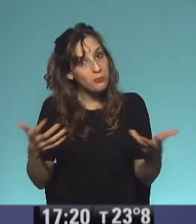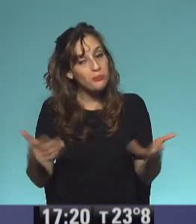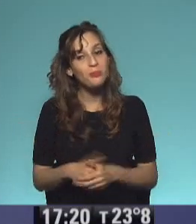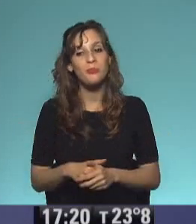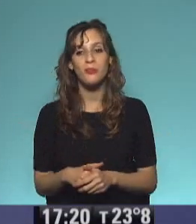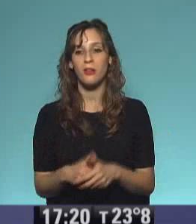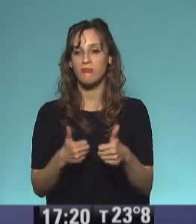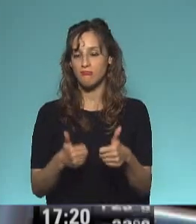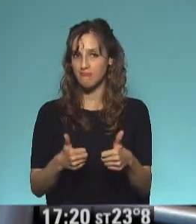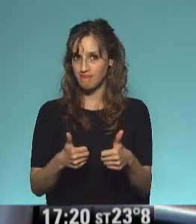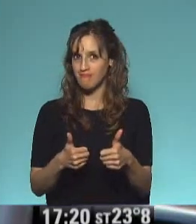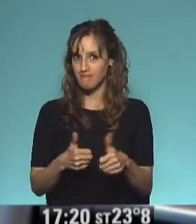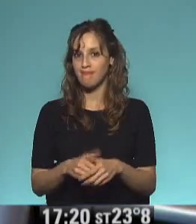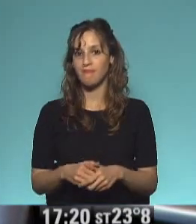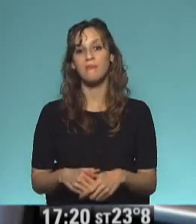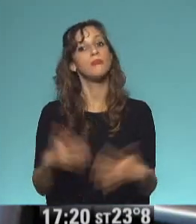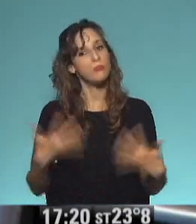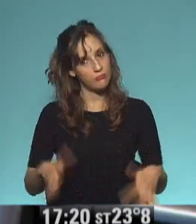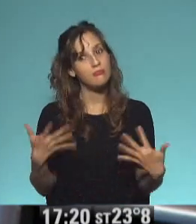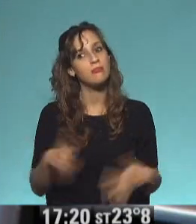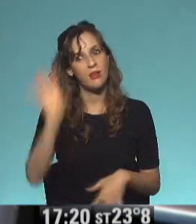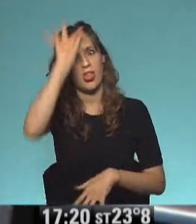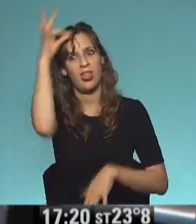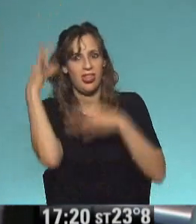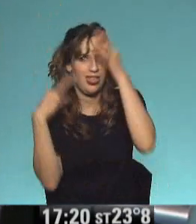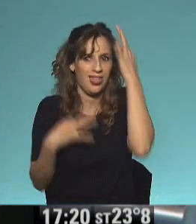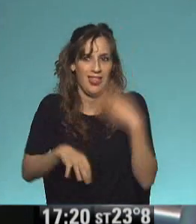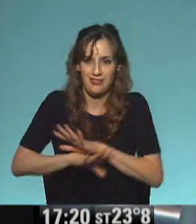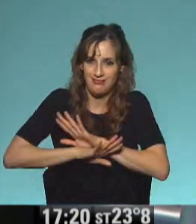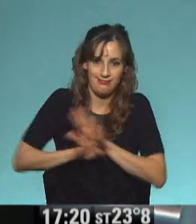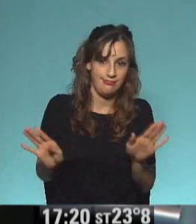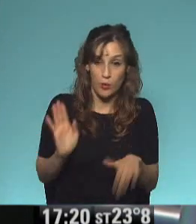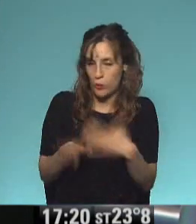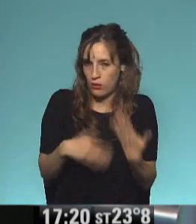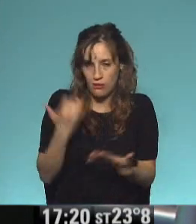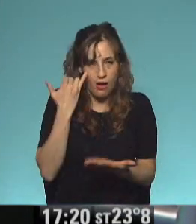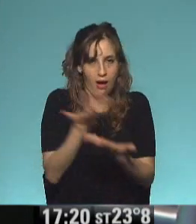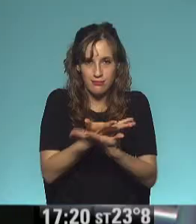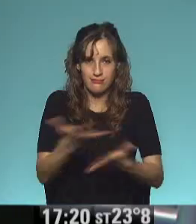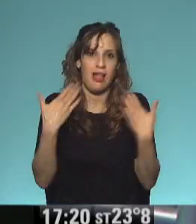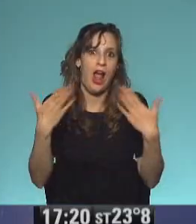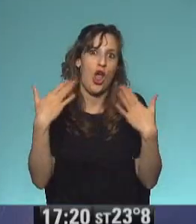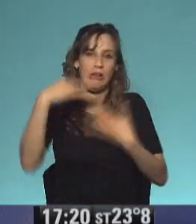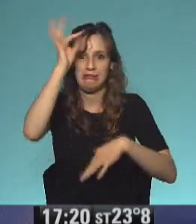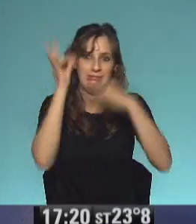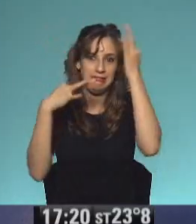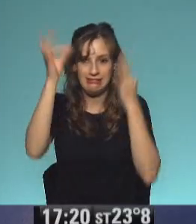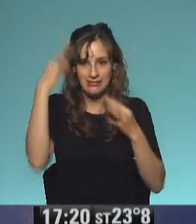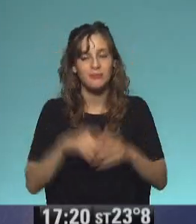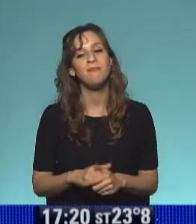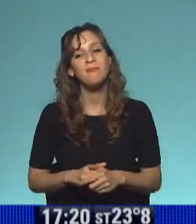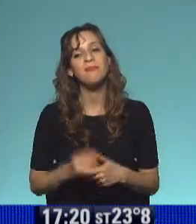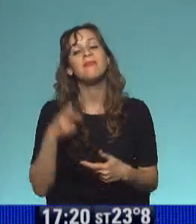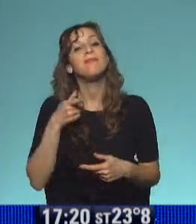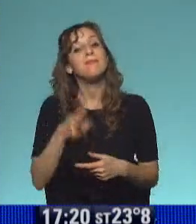Muy, pero muy bien. Qué cosa, ¿eh? Hoy, ¿no? Si no entraron en calor, les aseguro que después de esto van a estar entrenadísimos. Necesito que alguien en casa